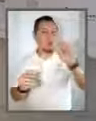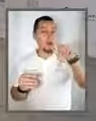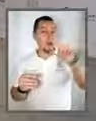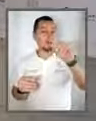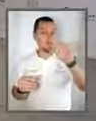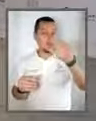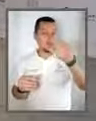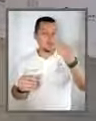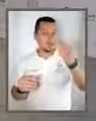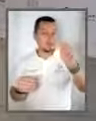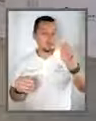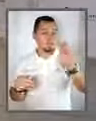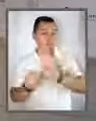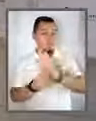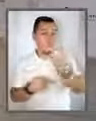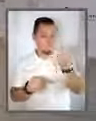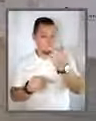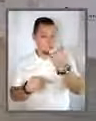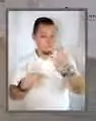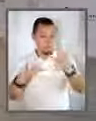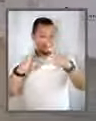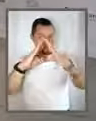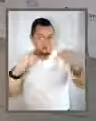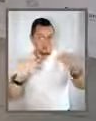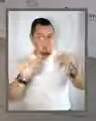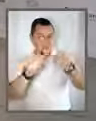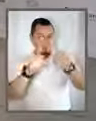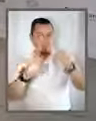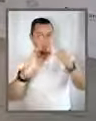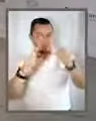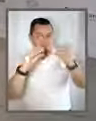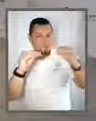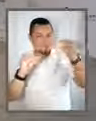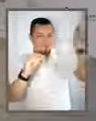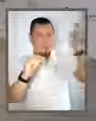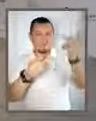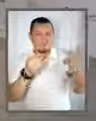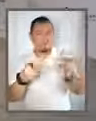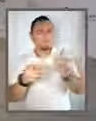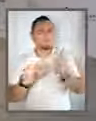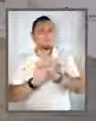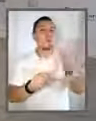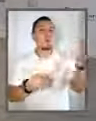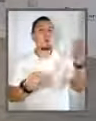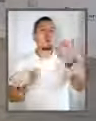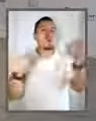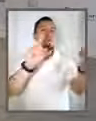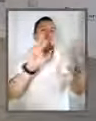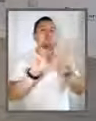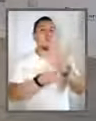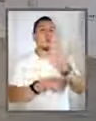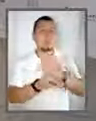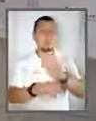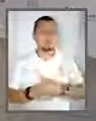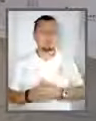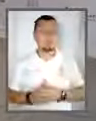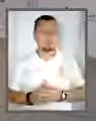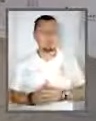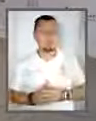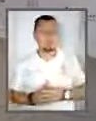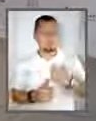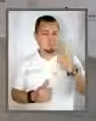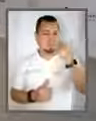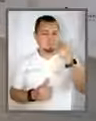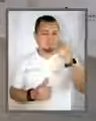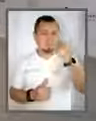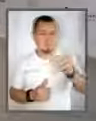le puede informar qué delito se configura al estar prestando un servicio sanitario de forma irregular. Sí, mire, le comento